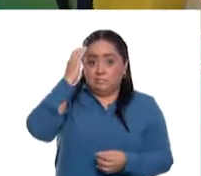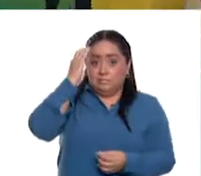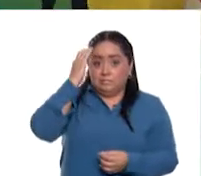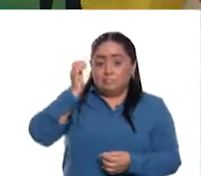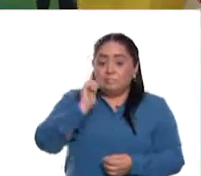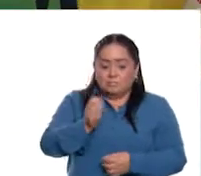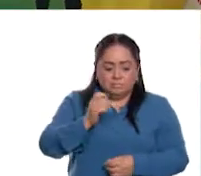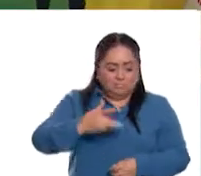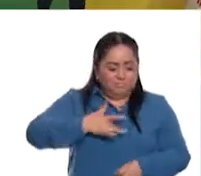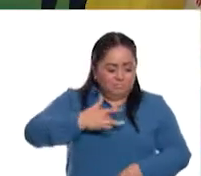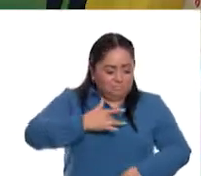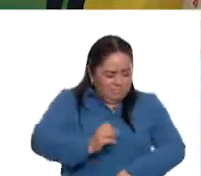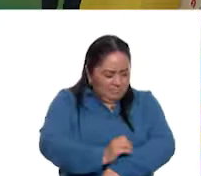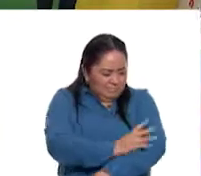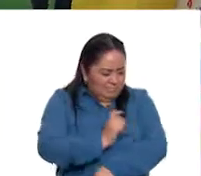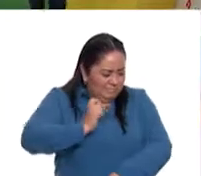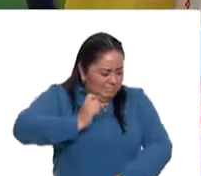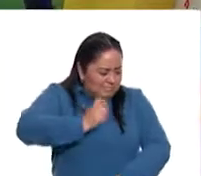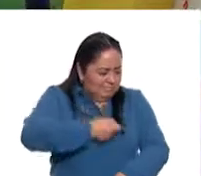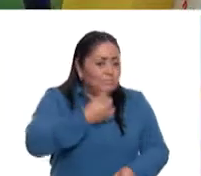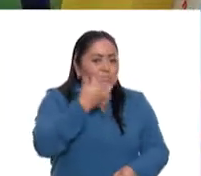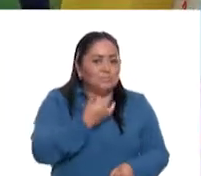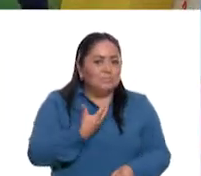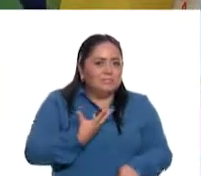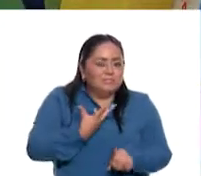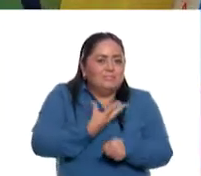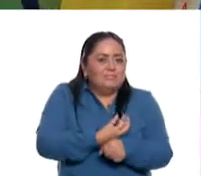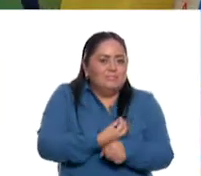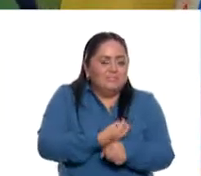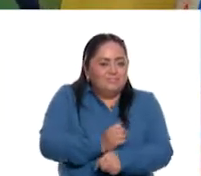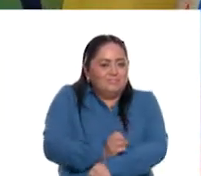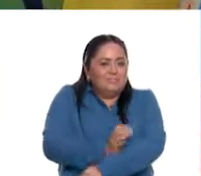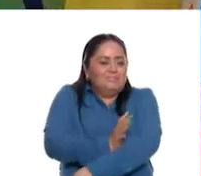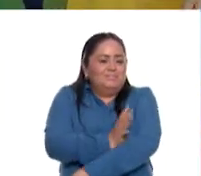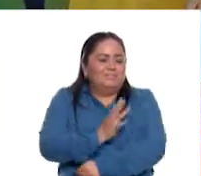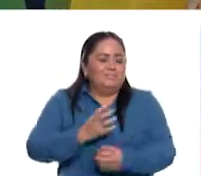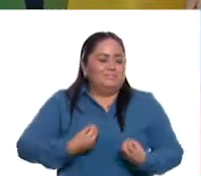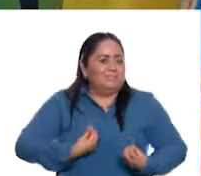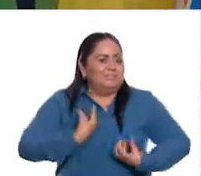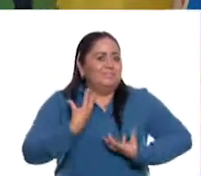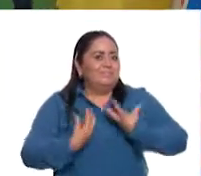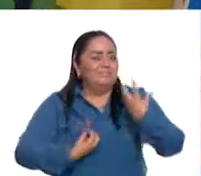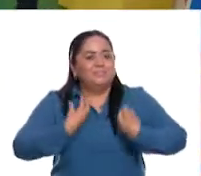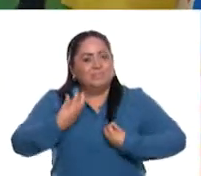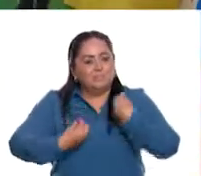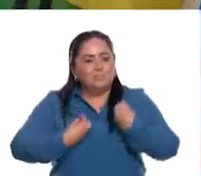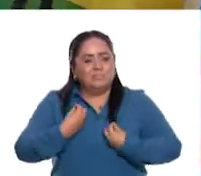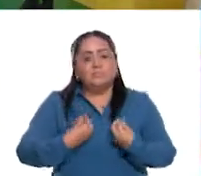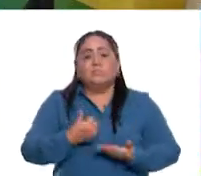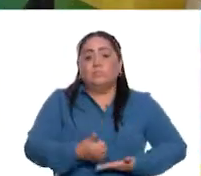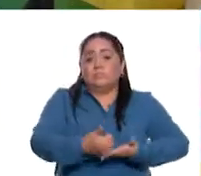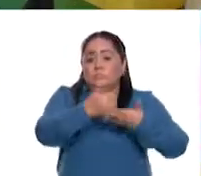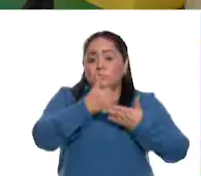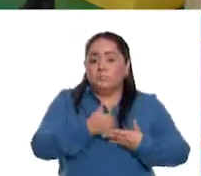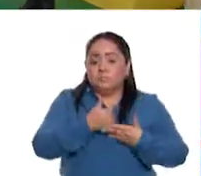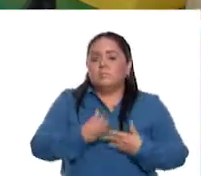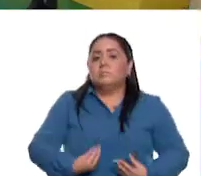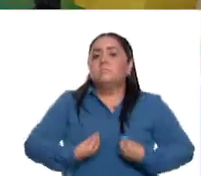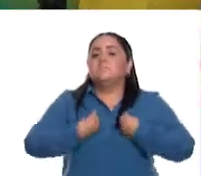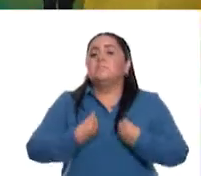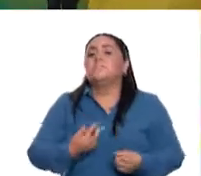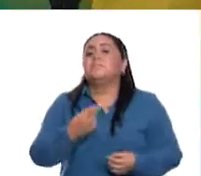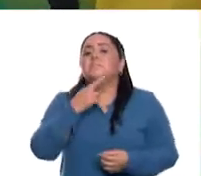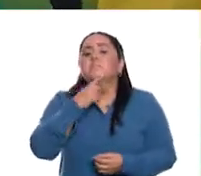Reconocer las sensaciones y educar las emociones te ayudará